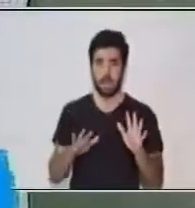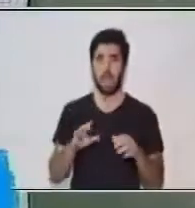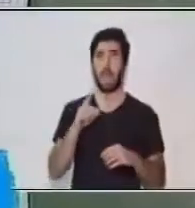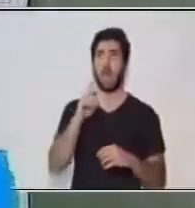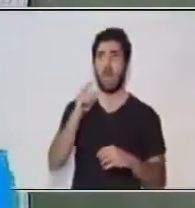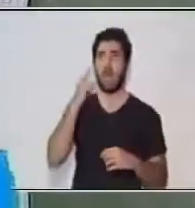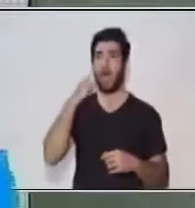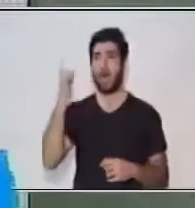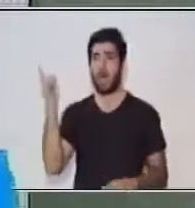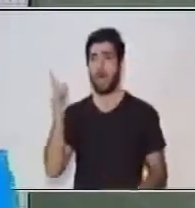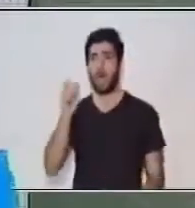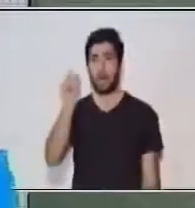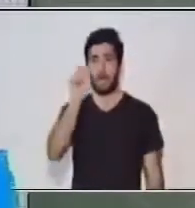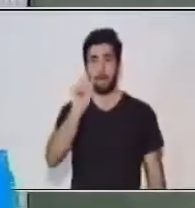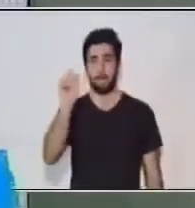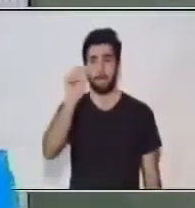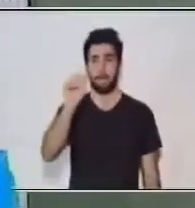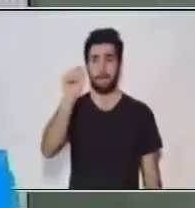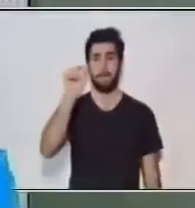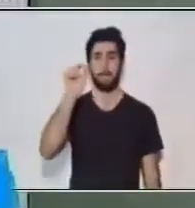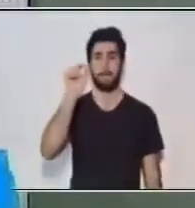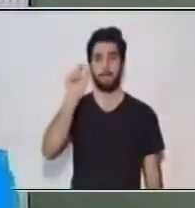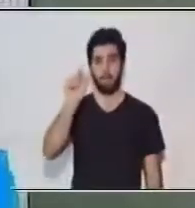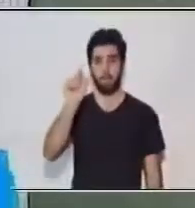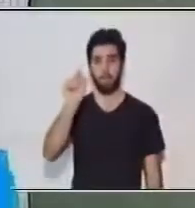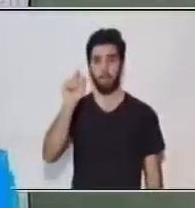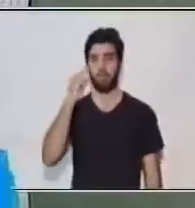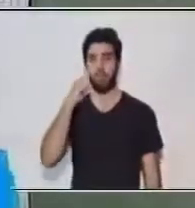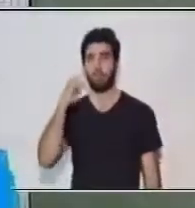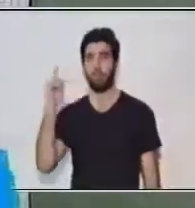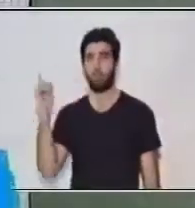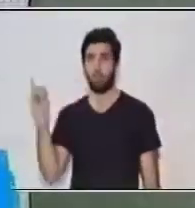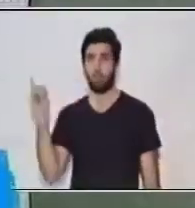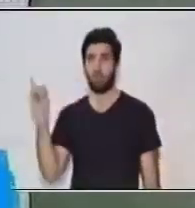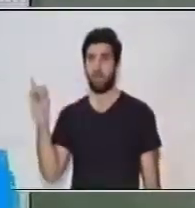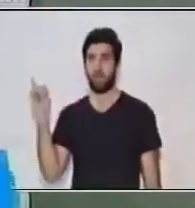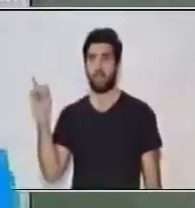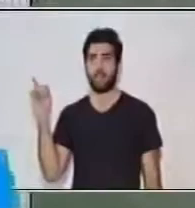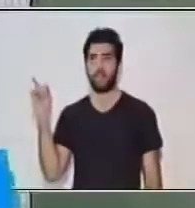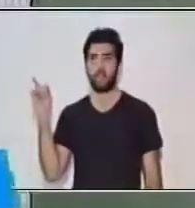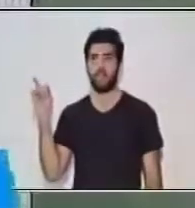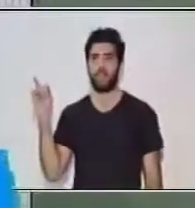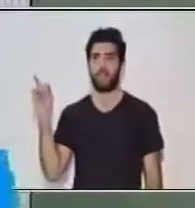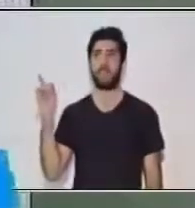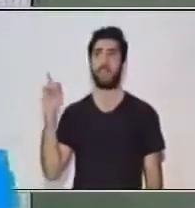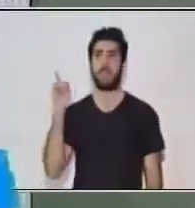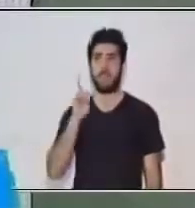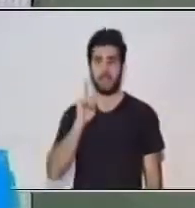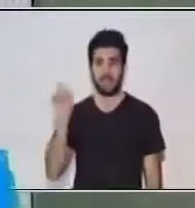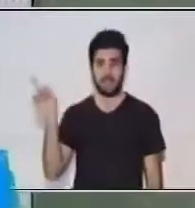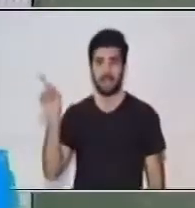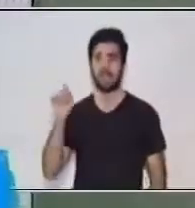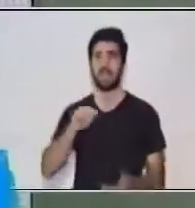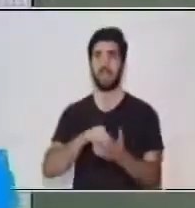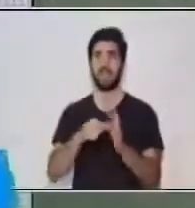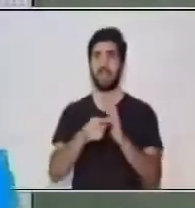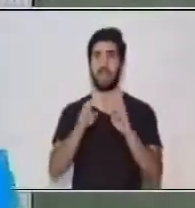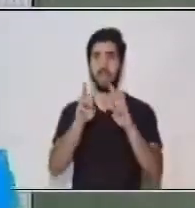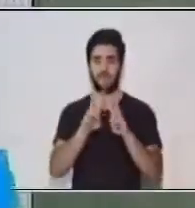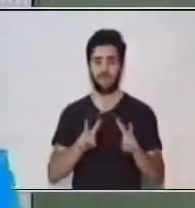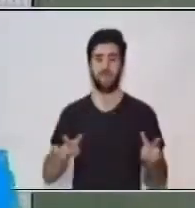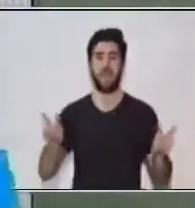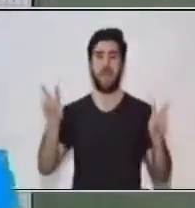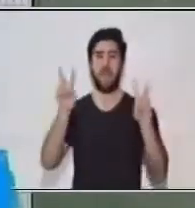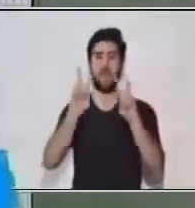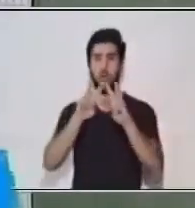que aquí es donde van a encontrarse ambas rectas. Este va a ser el valor al momento que